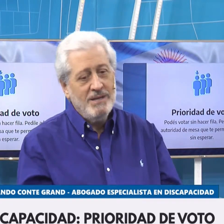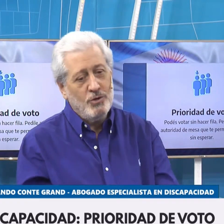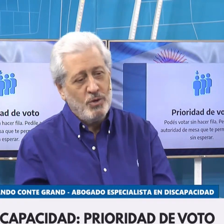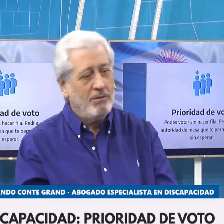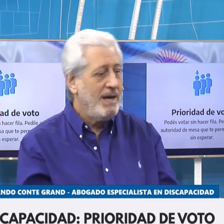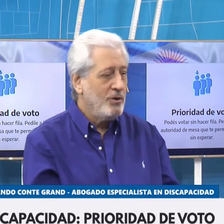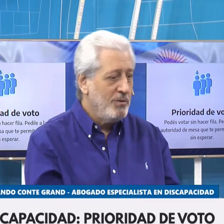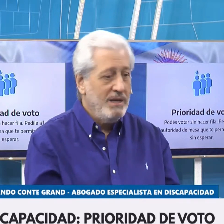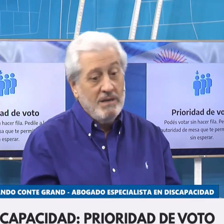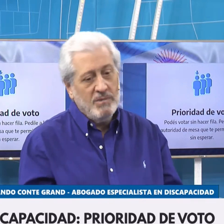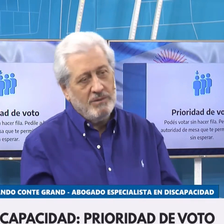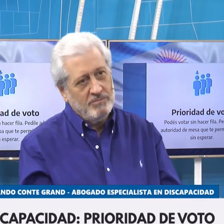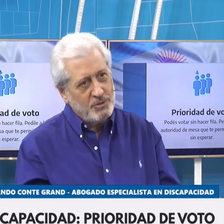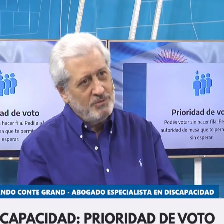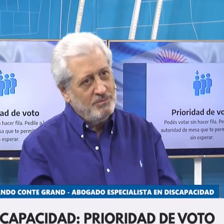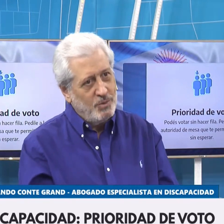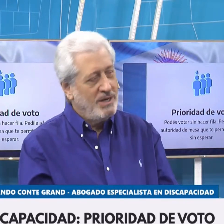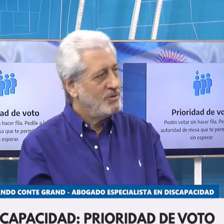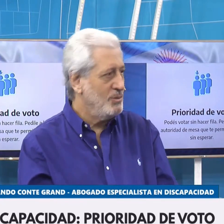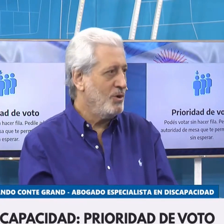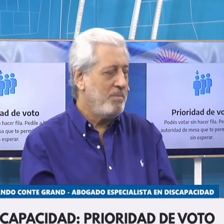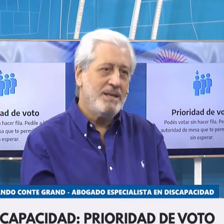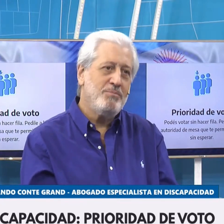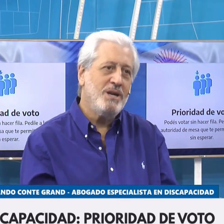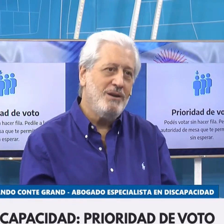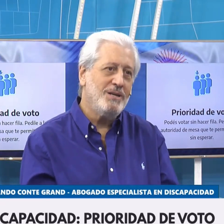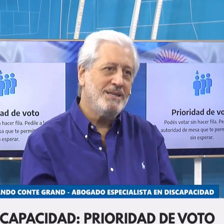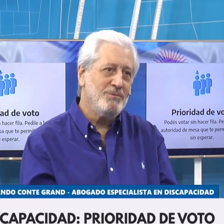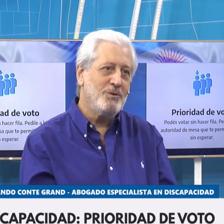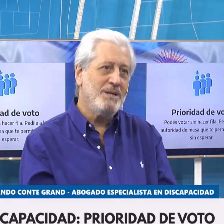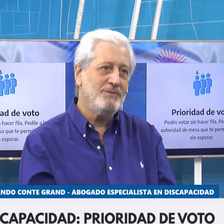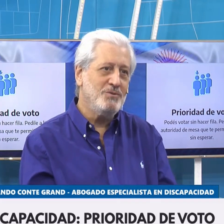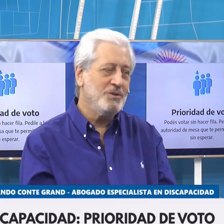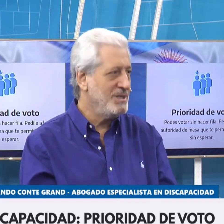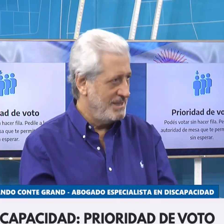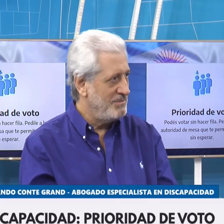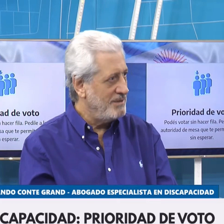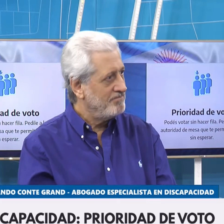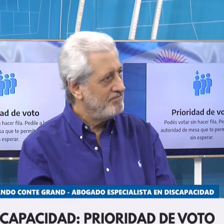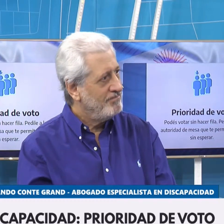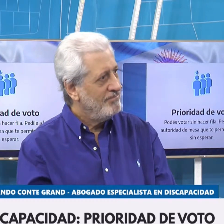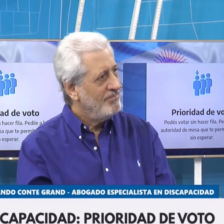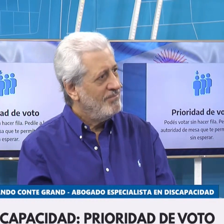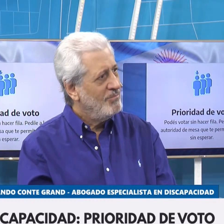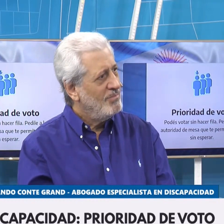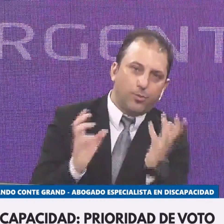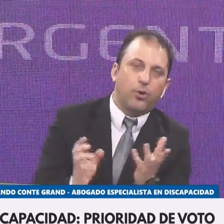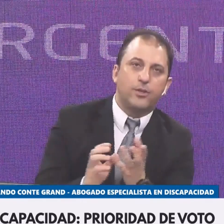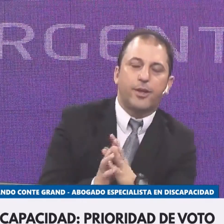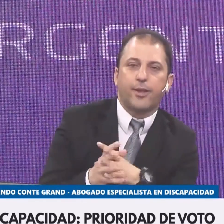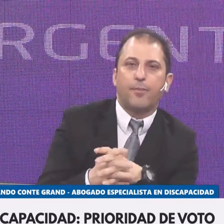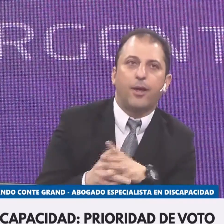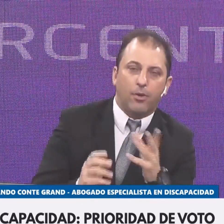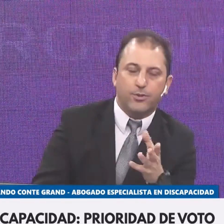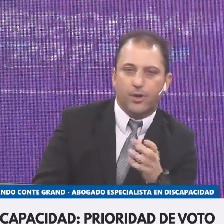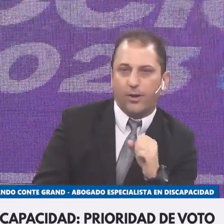además no puede hablar o no ve bueno son por ahí somos los padres por ahí los que tenemos que cumplir esta función docente también bueno y la última placa que es un poco